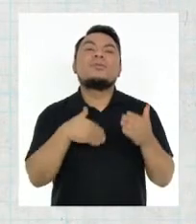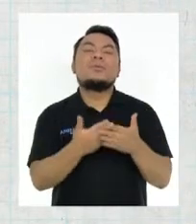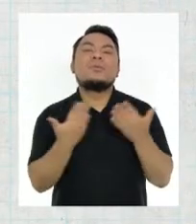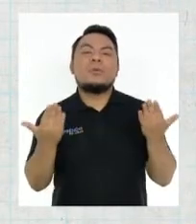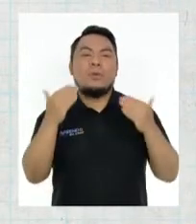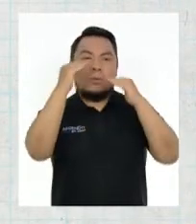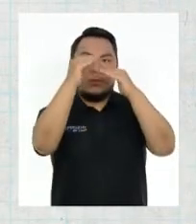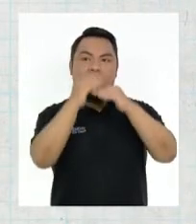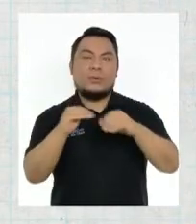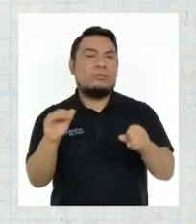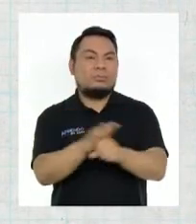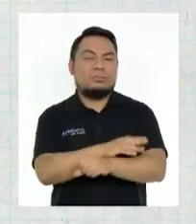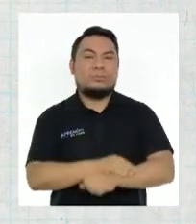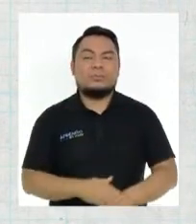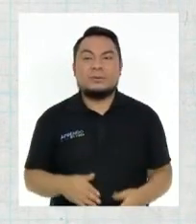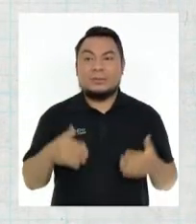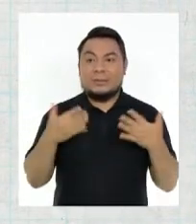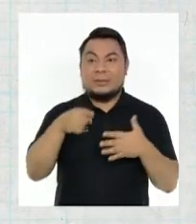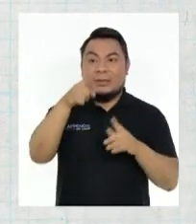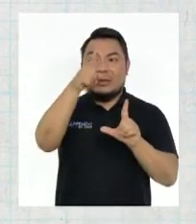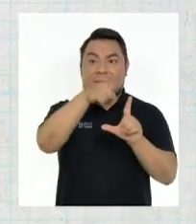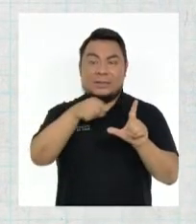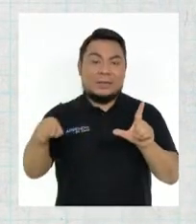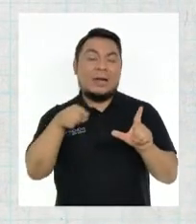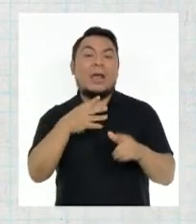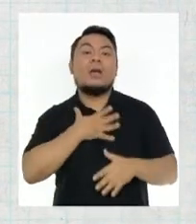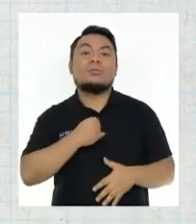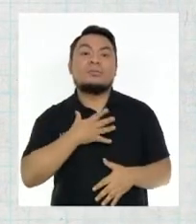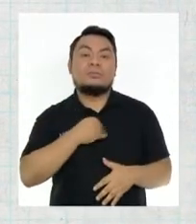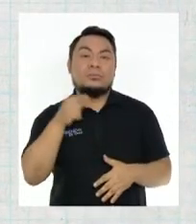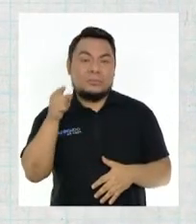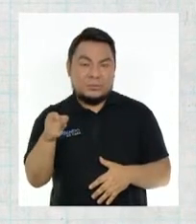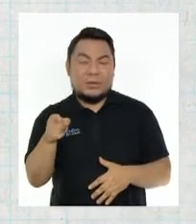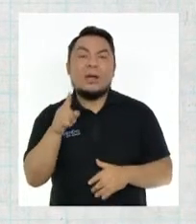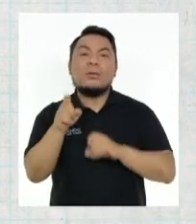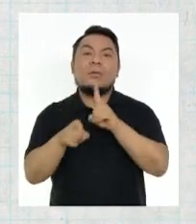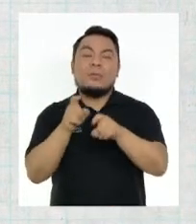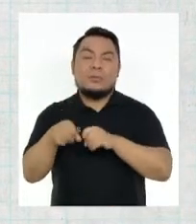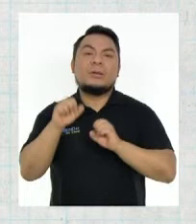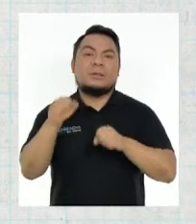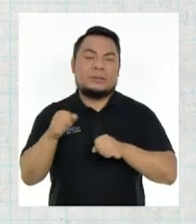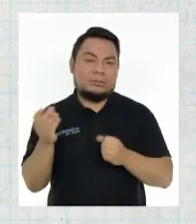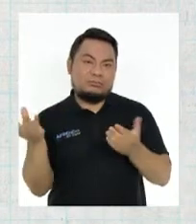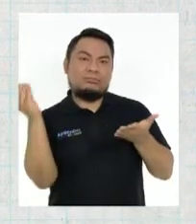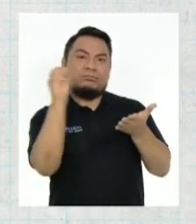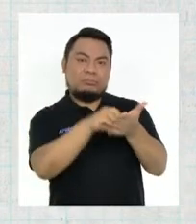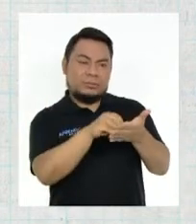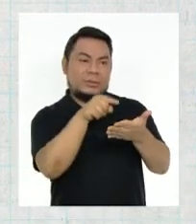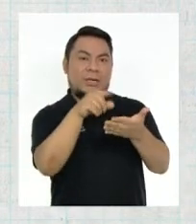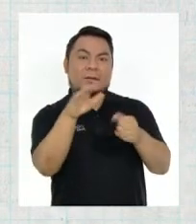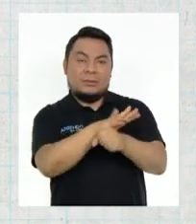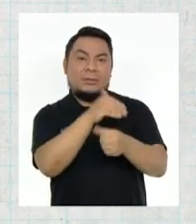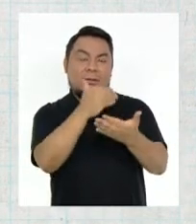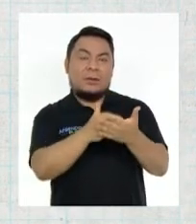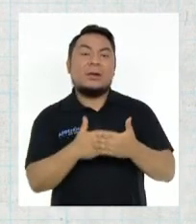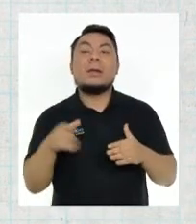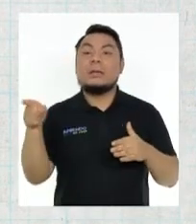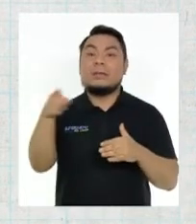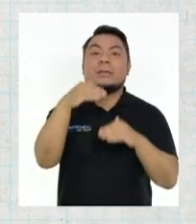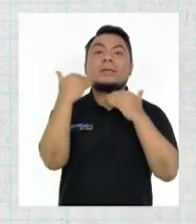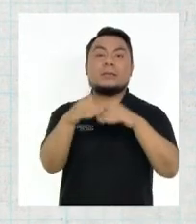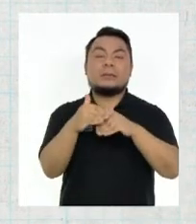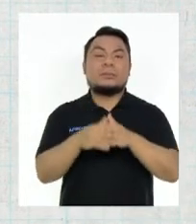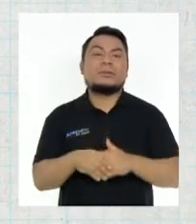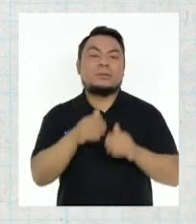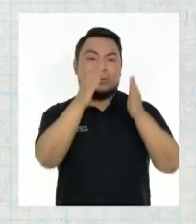frecuencias absolutas, ya que la variable edad es una variable cuantitativa. Se ubican los límites de los intervalos